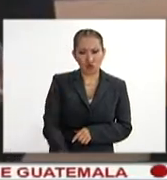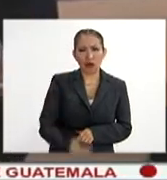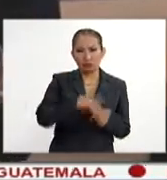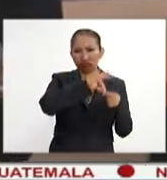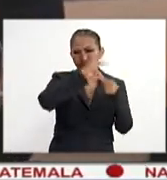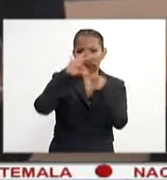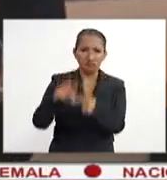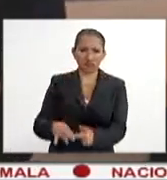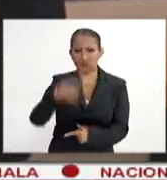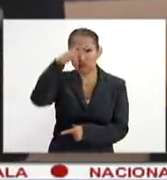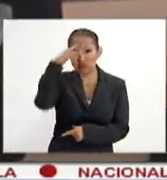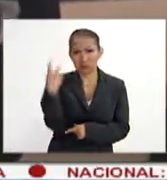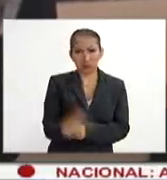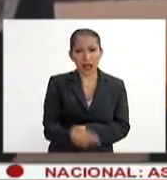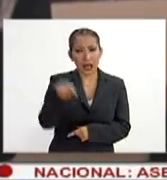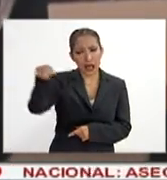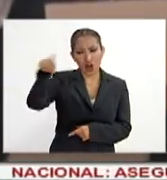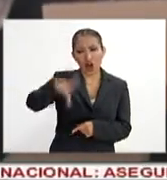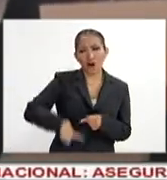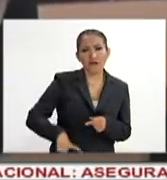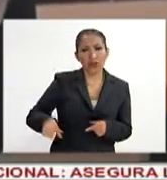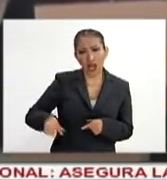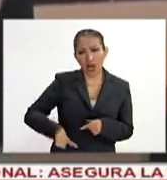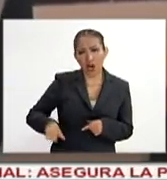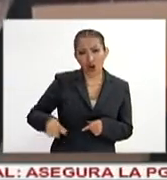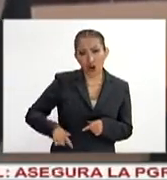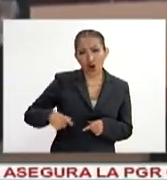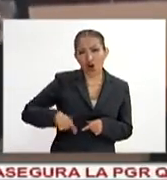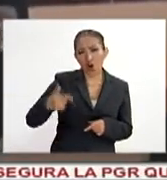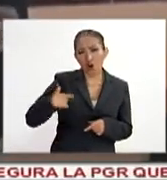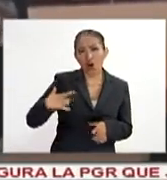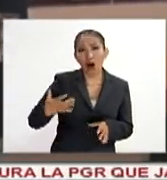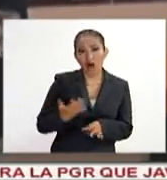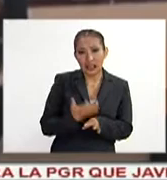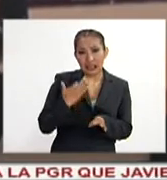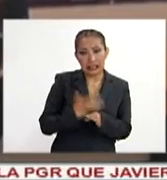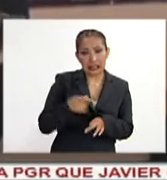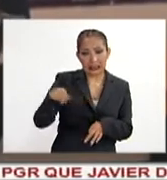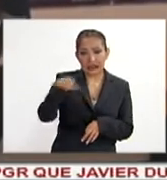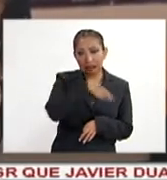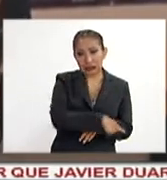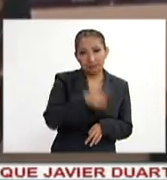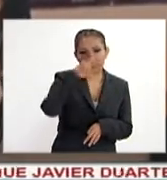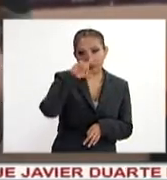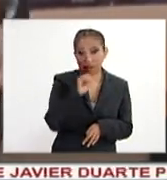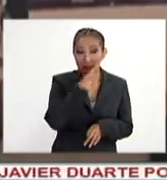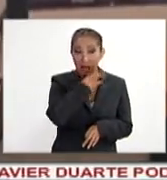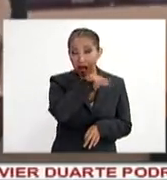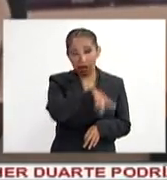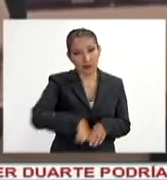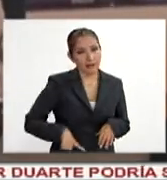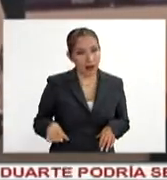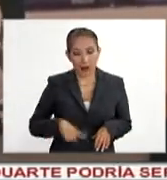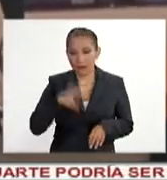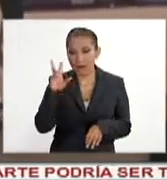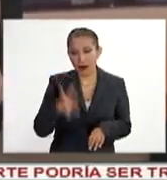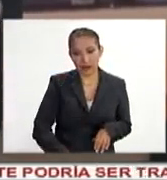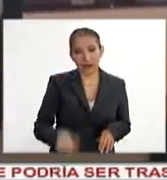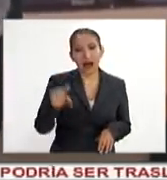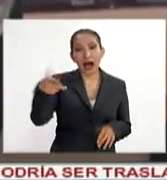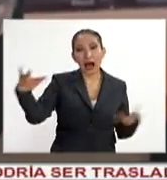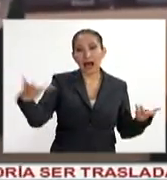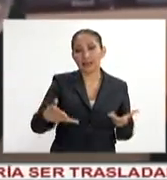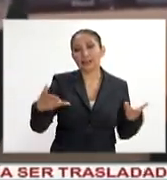la extradición que el gobierno de la administración actual, gobierno fallido por cierto,